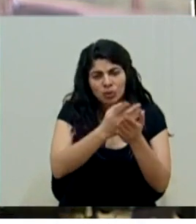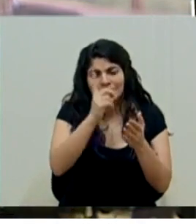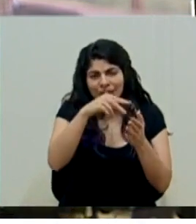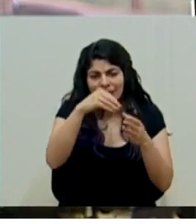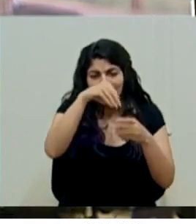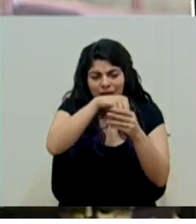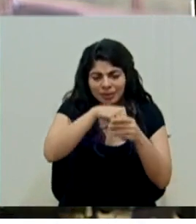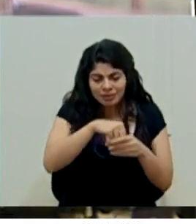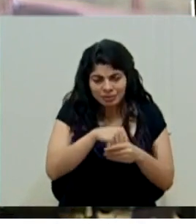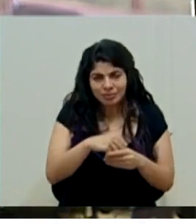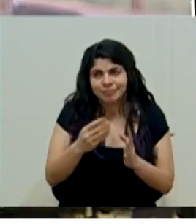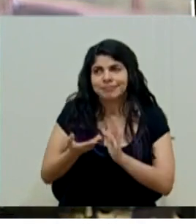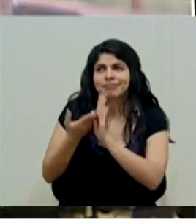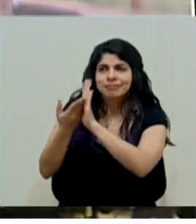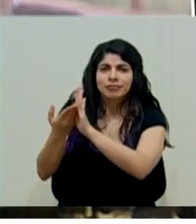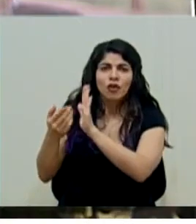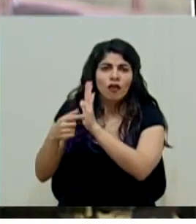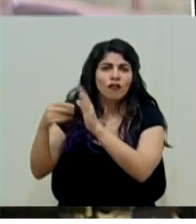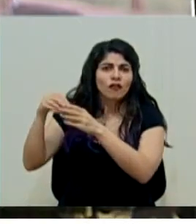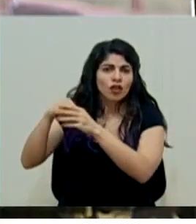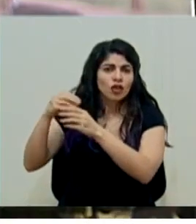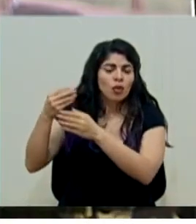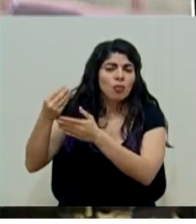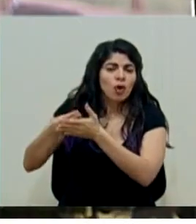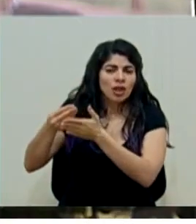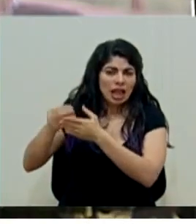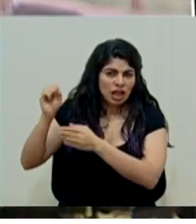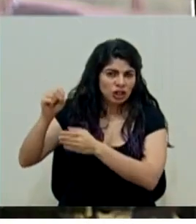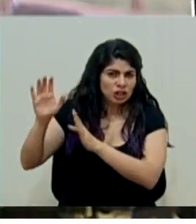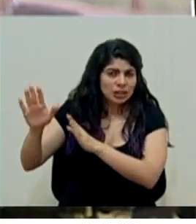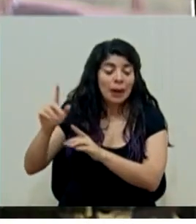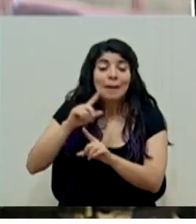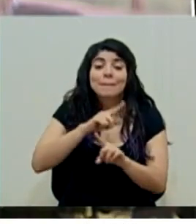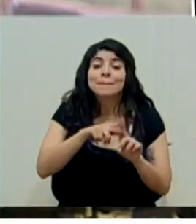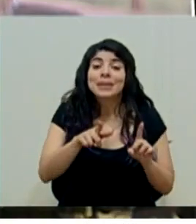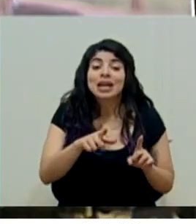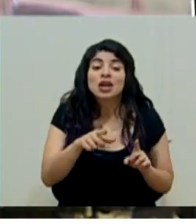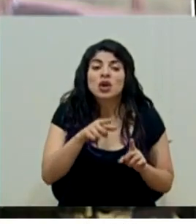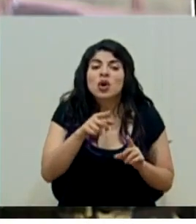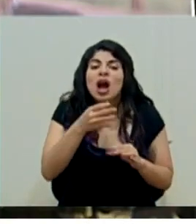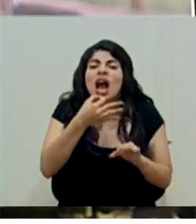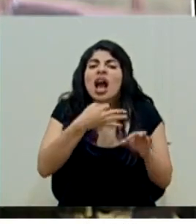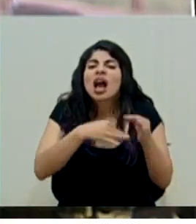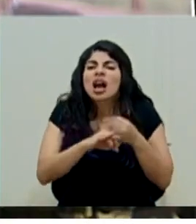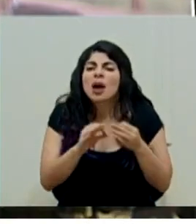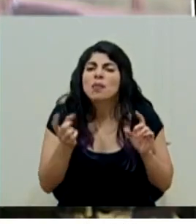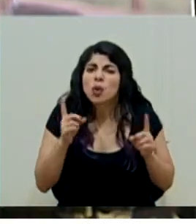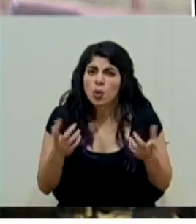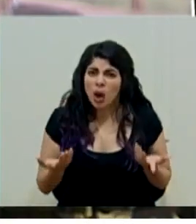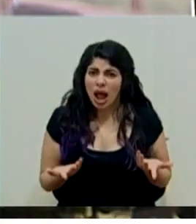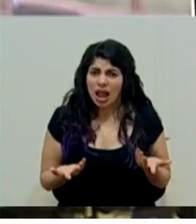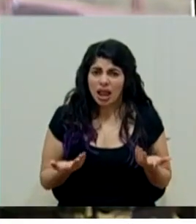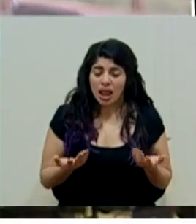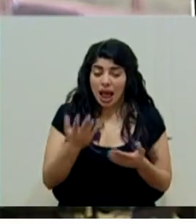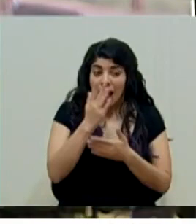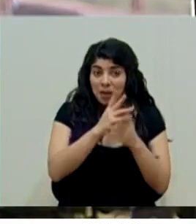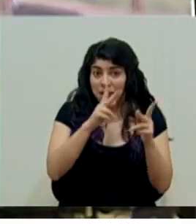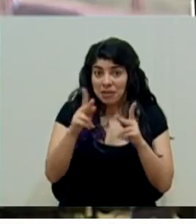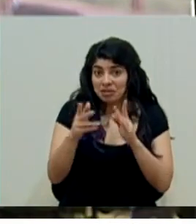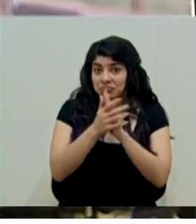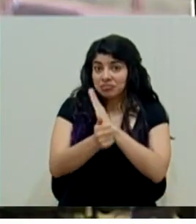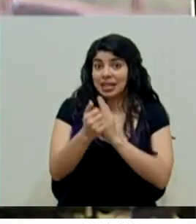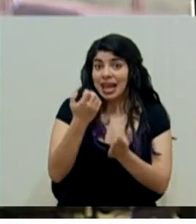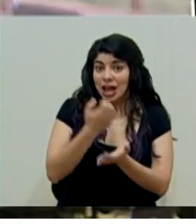con el Fondo Monetario Internacional, pero ¿a cambio de qué? Si algunos entendidos en economía,